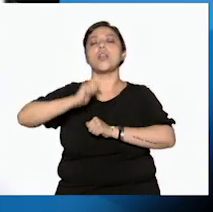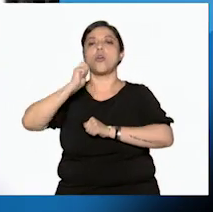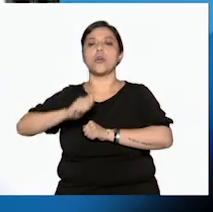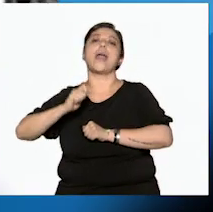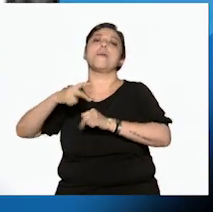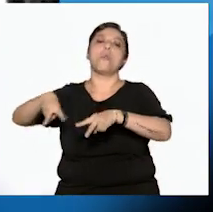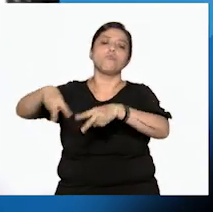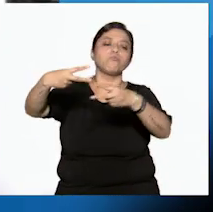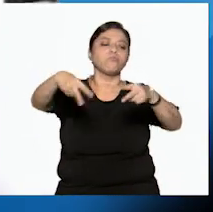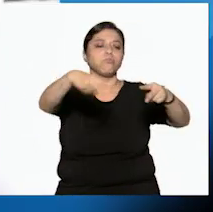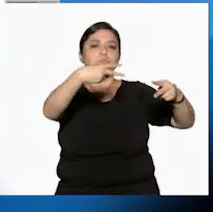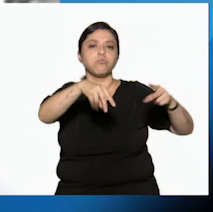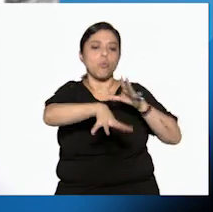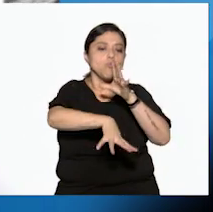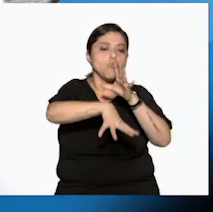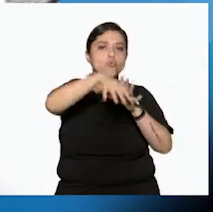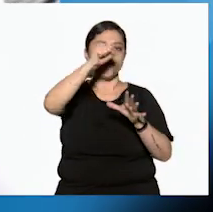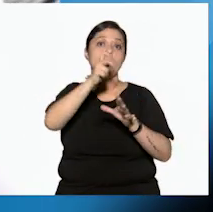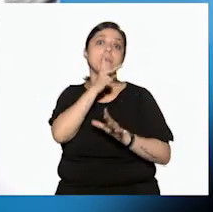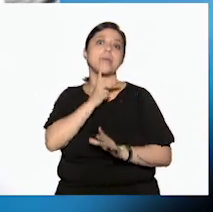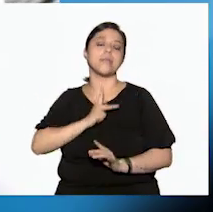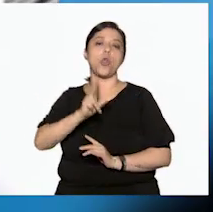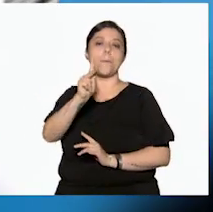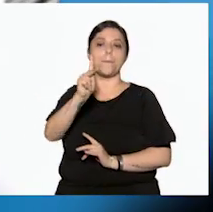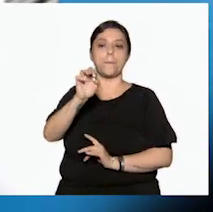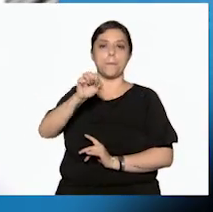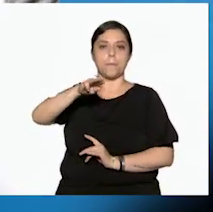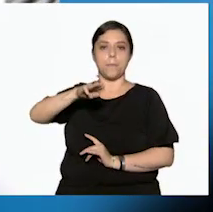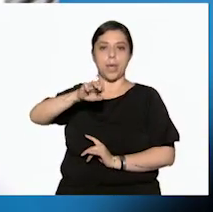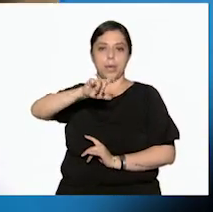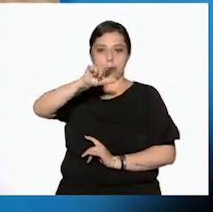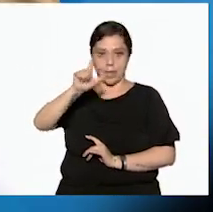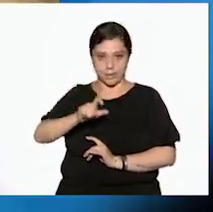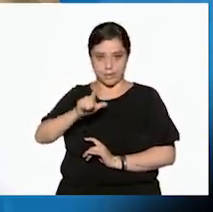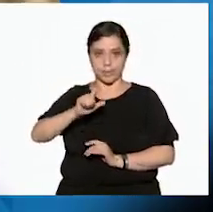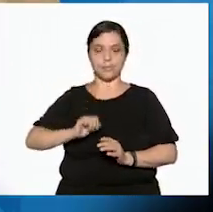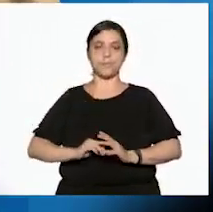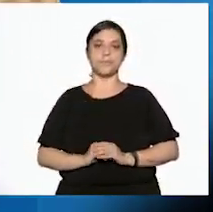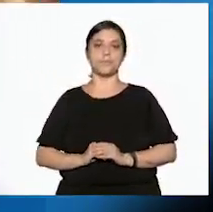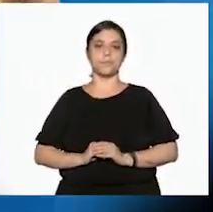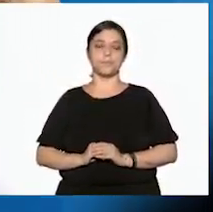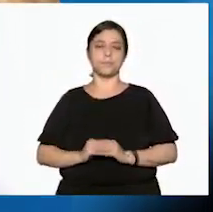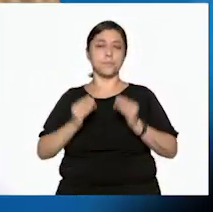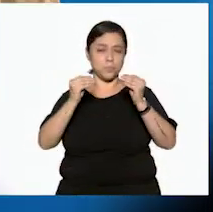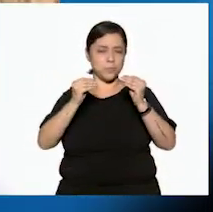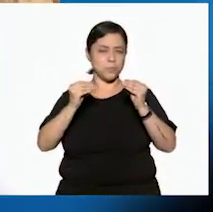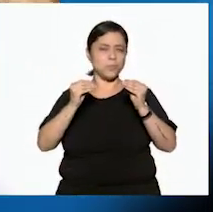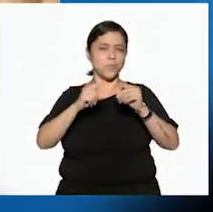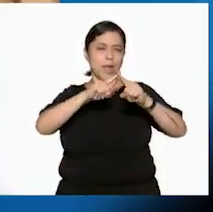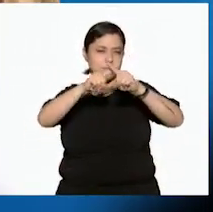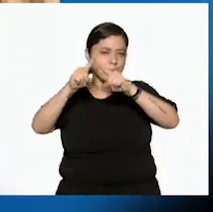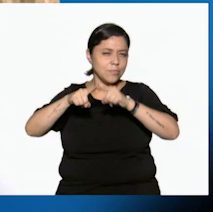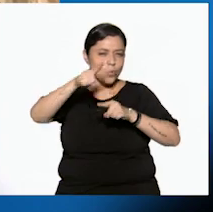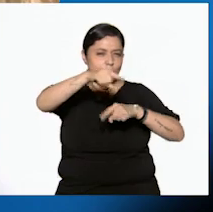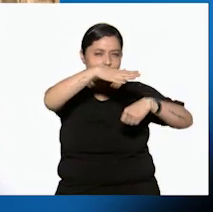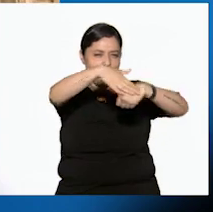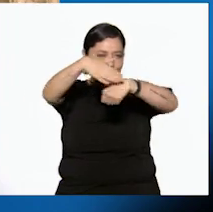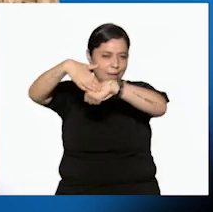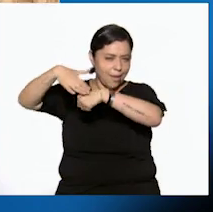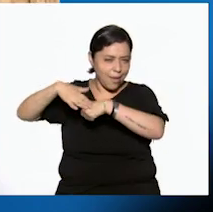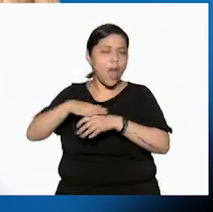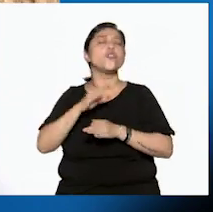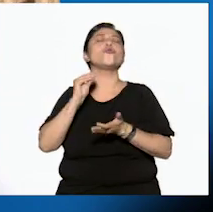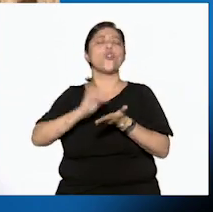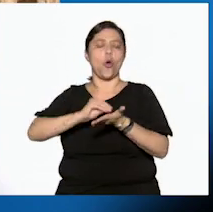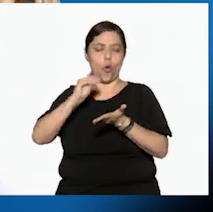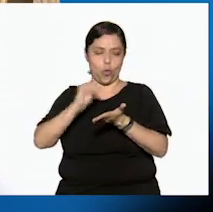comercialización del hidrocarburo, Petróleos Mexicanos. Muchos de los temas por los que ustedes votaron aún están vigentes